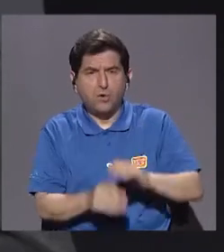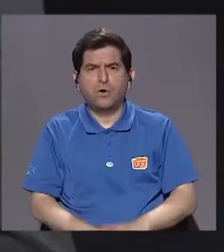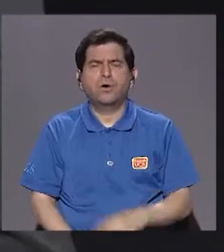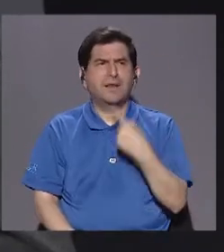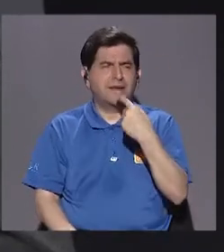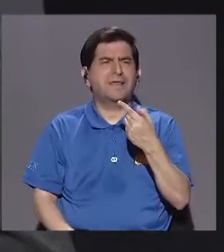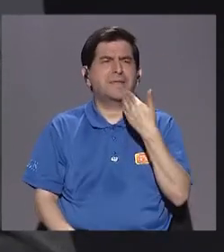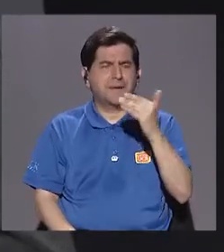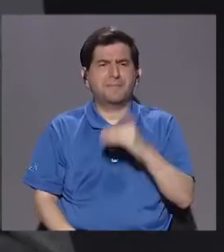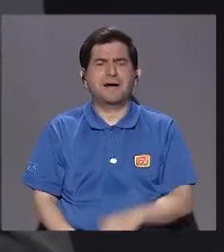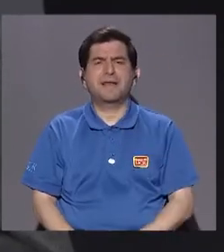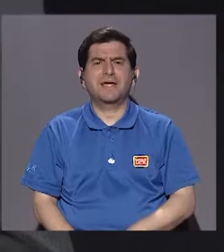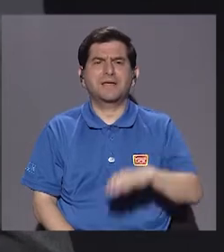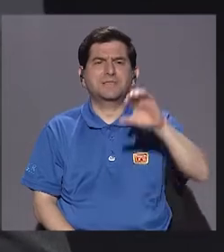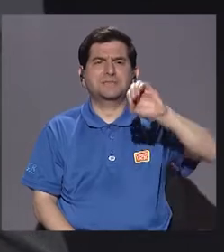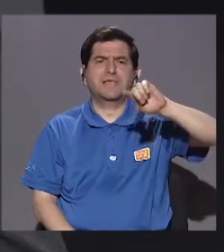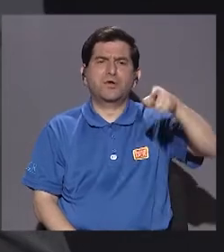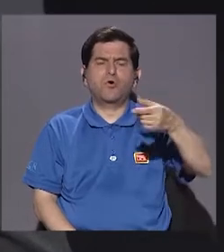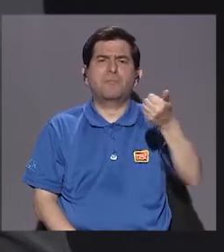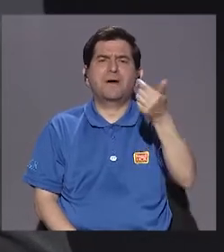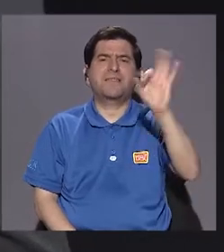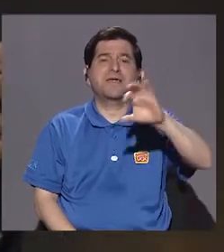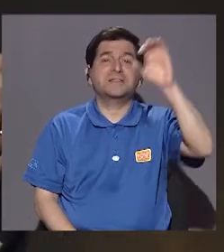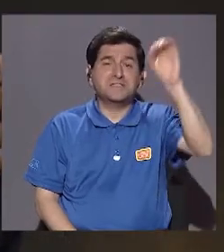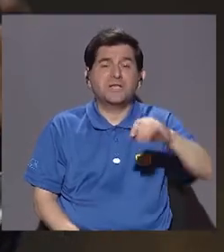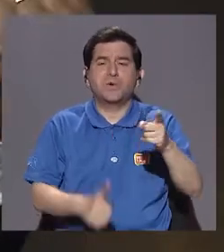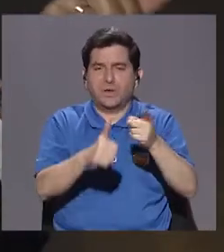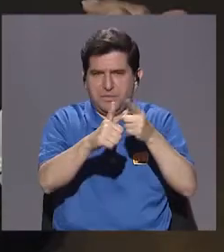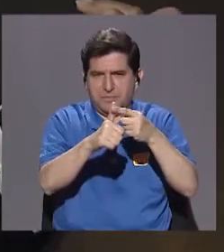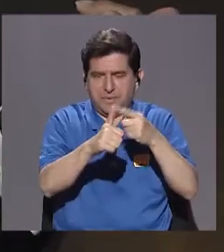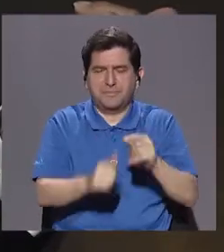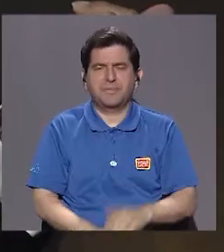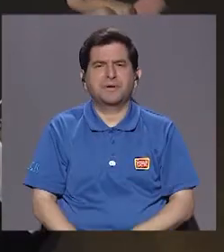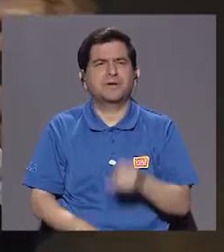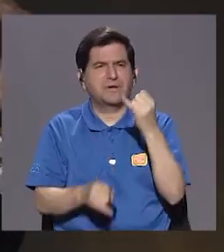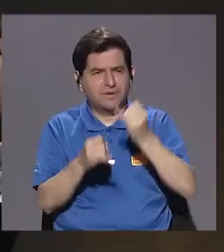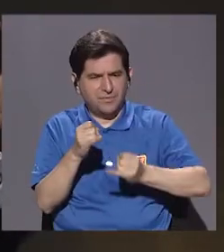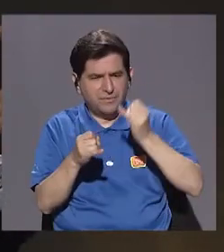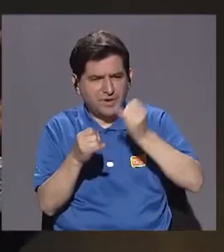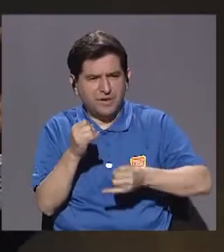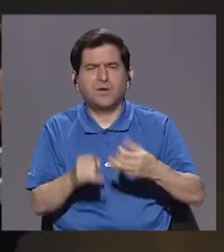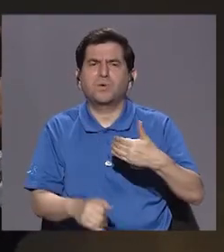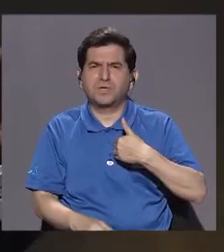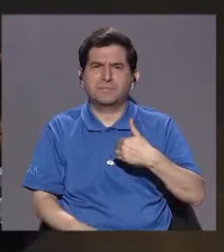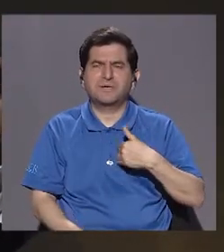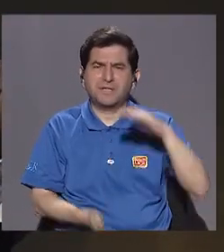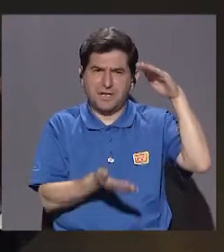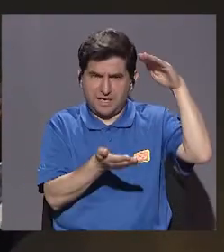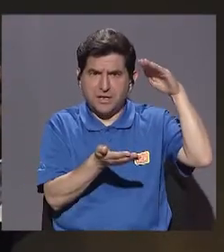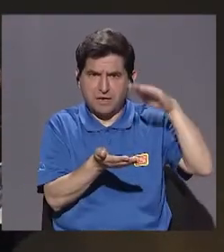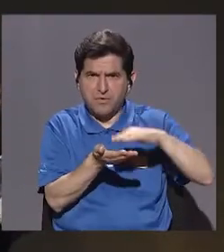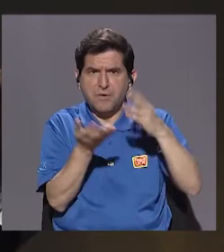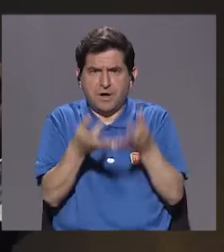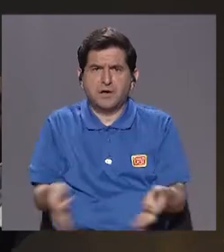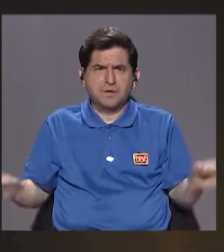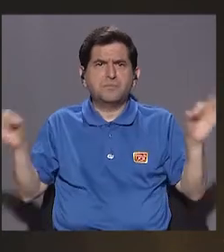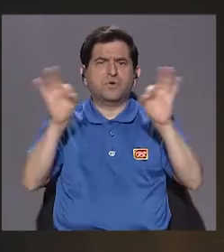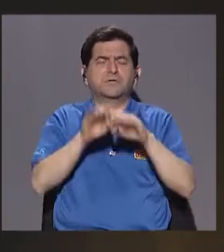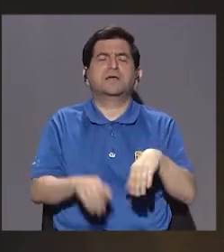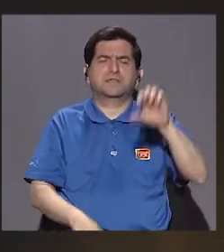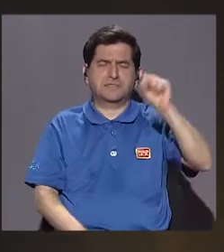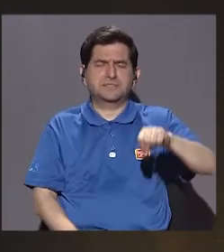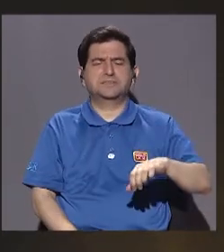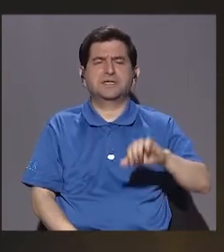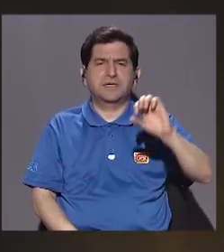dije mal el dato primero es un 0,19 por ciento lo que fija la conciencia en la última hubo una rebaja bien significativa